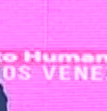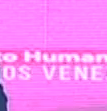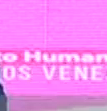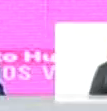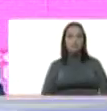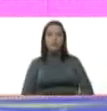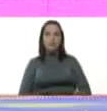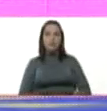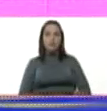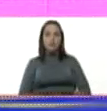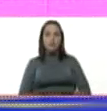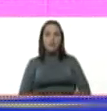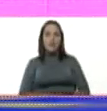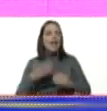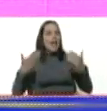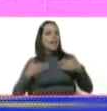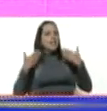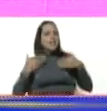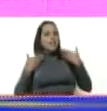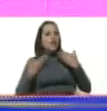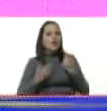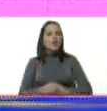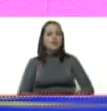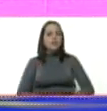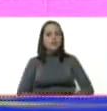Qué alegría escuchar